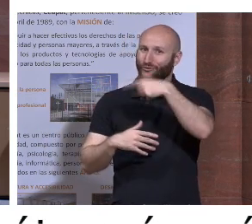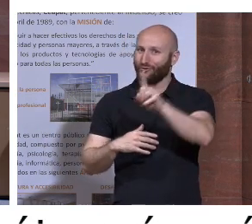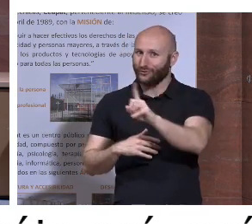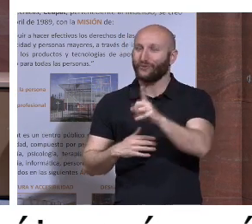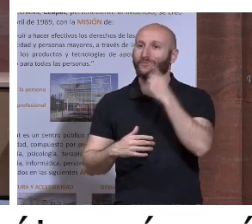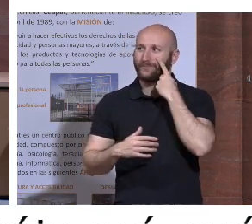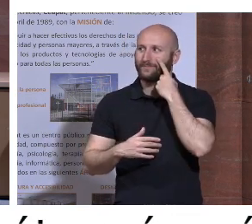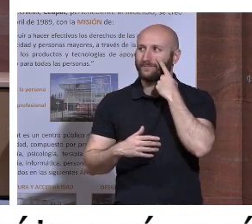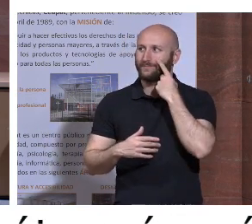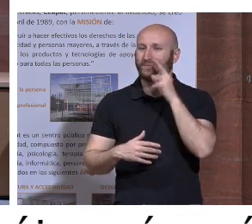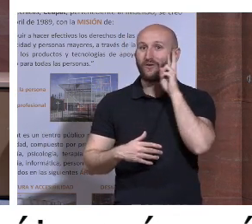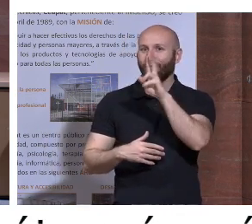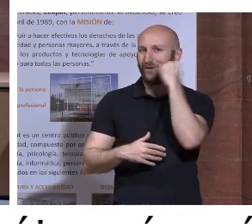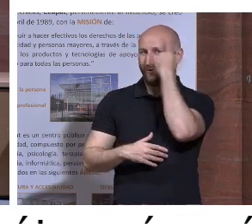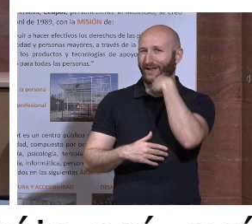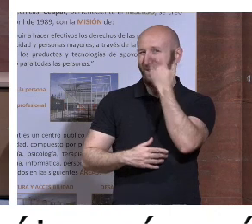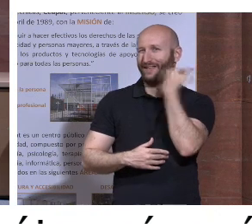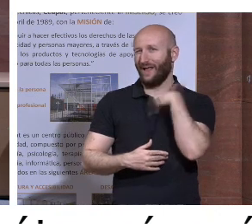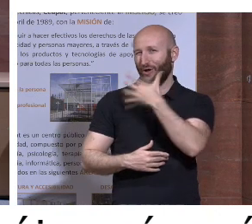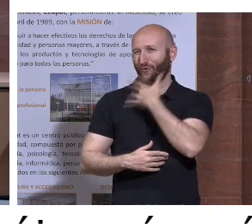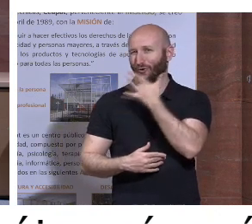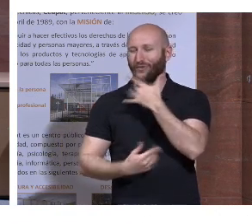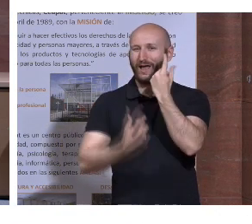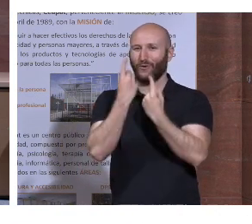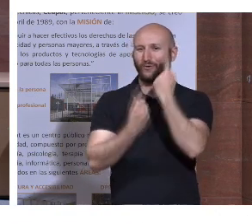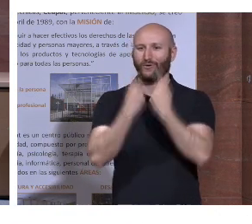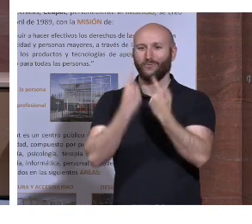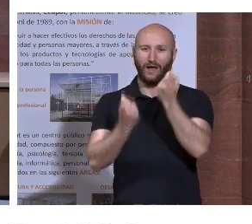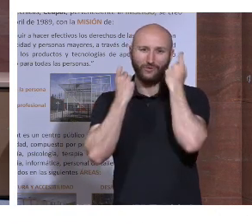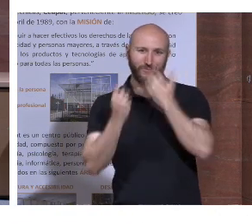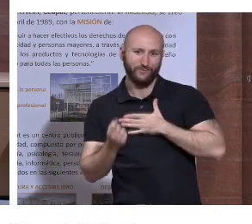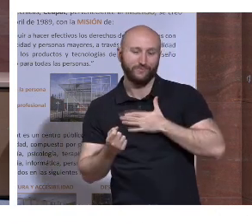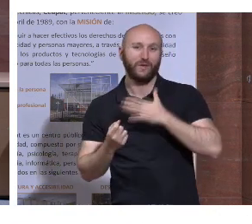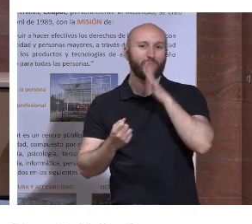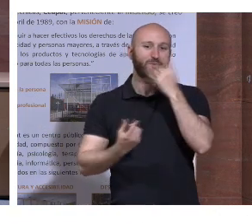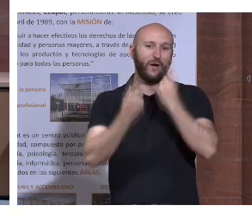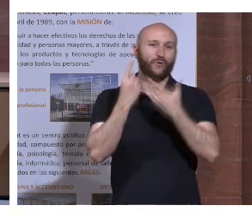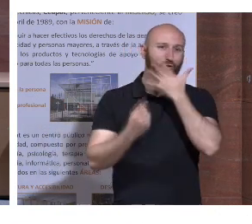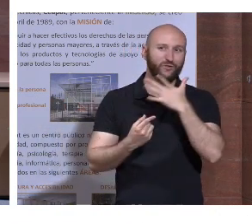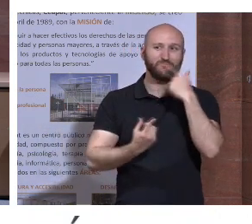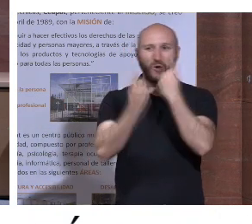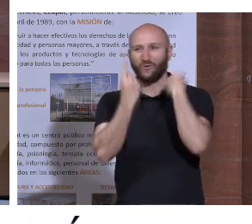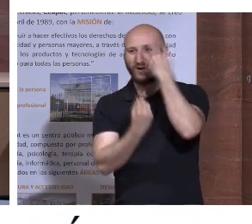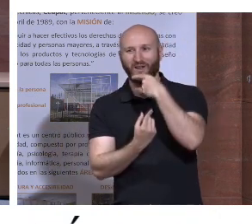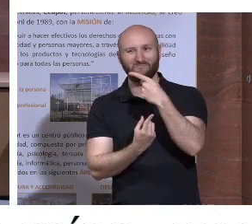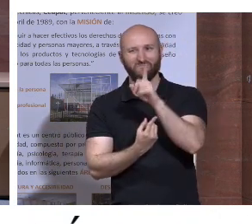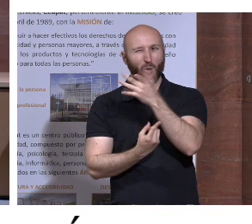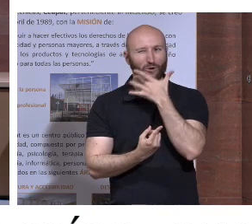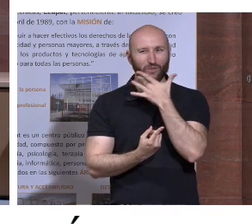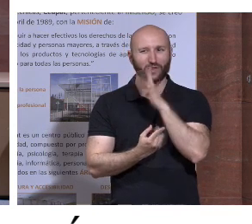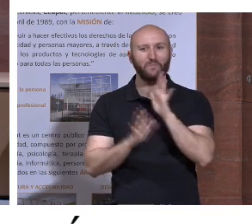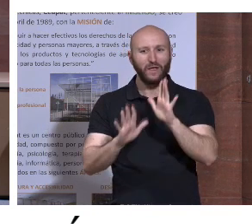bonito porque veo caras conocidas, que sois amigos míos, que me conocéis, veo caras que no os conozco. Y aún